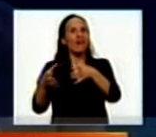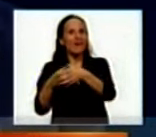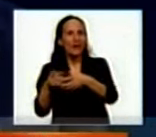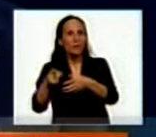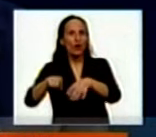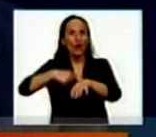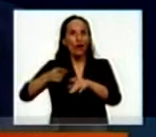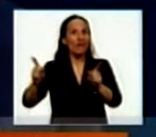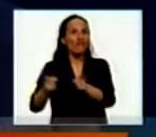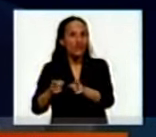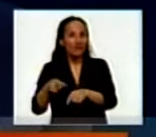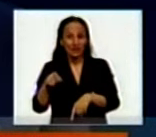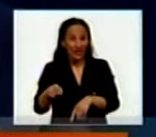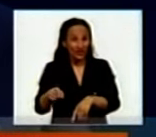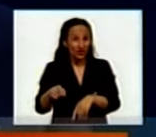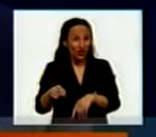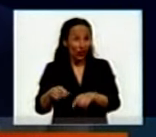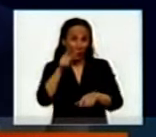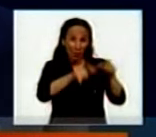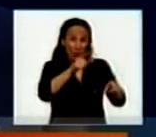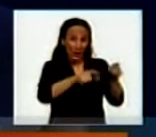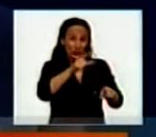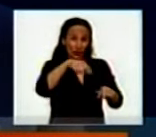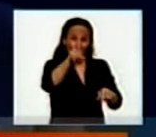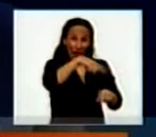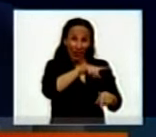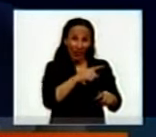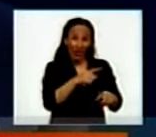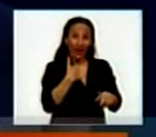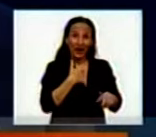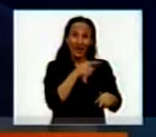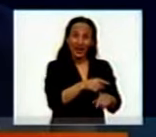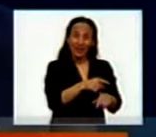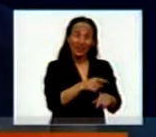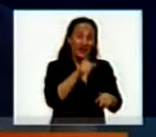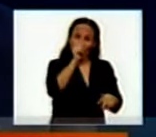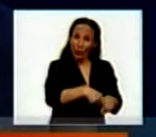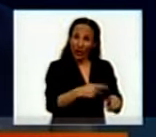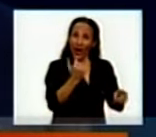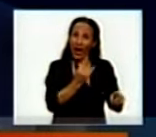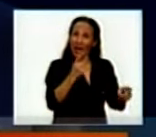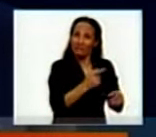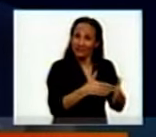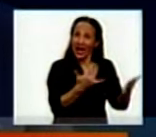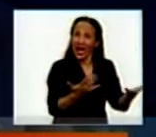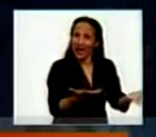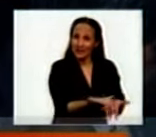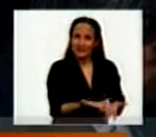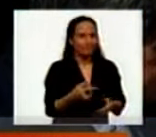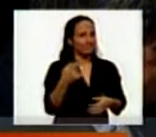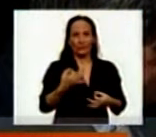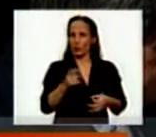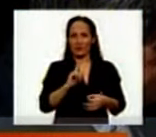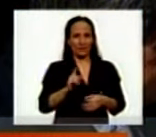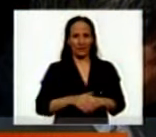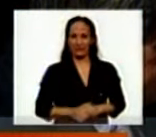horaria, eso todos los demás argentinos lo estamos asumiendo como parte de un costo. Y no está bien.